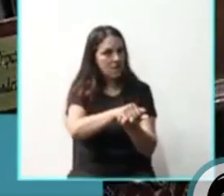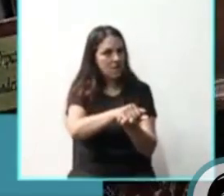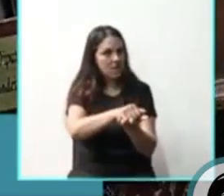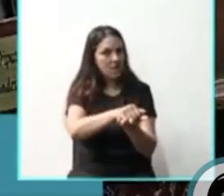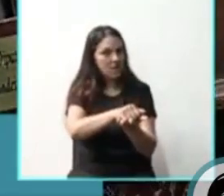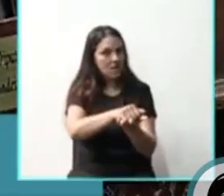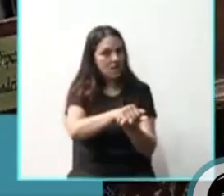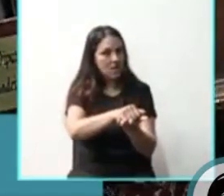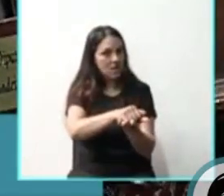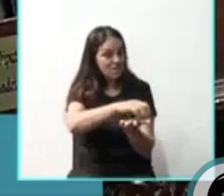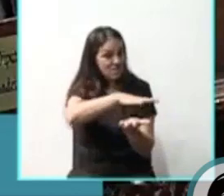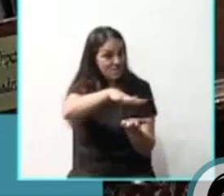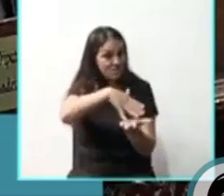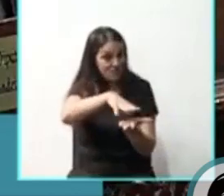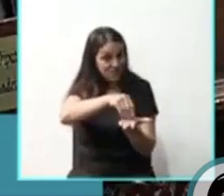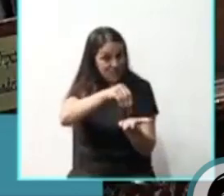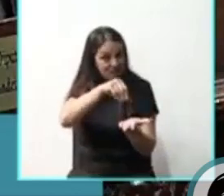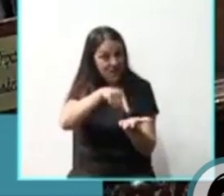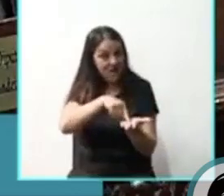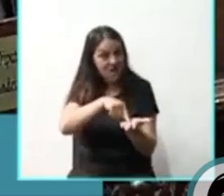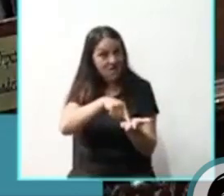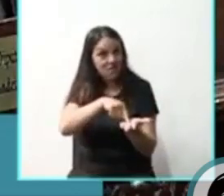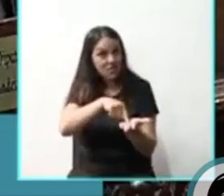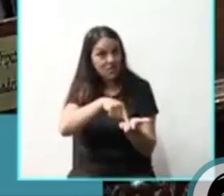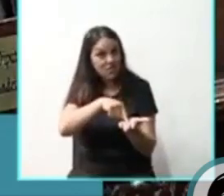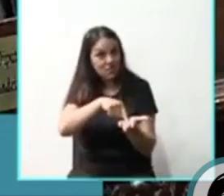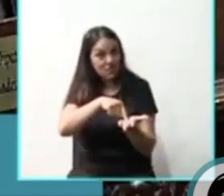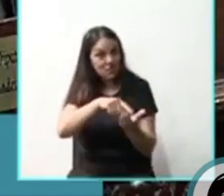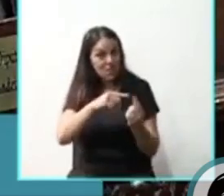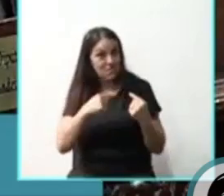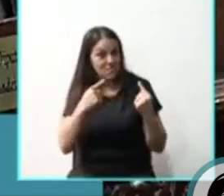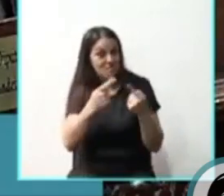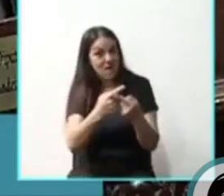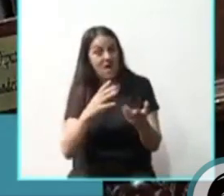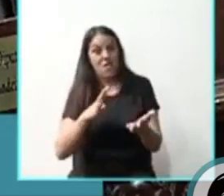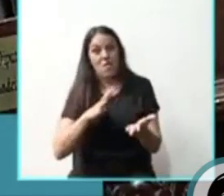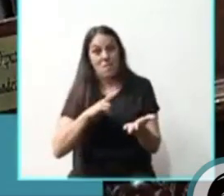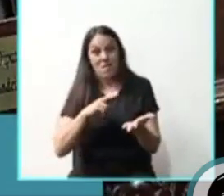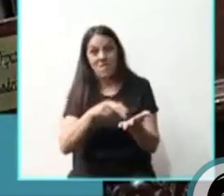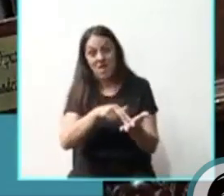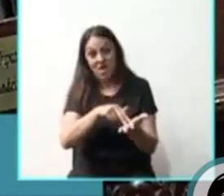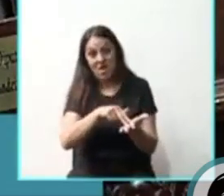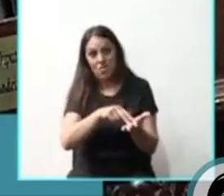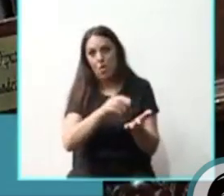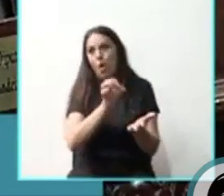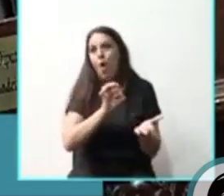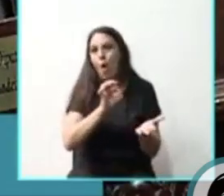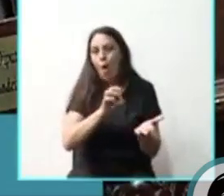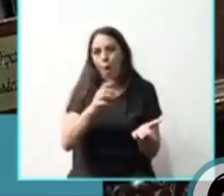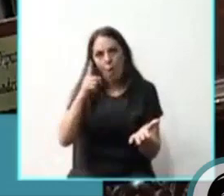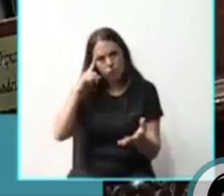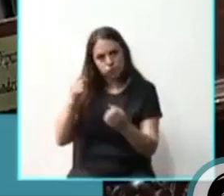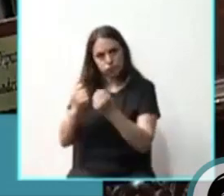esos terrenos para los countries o se está con esas mujeres